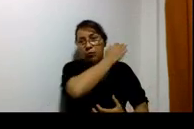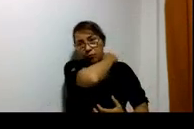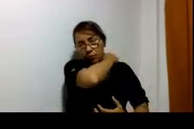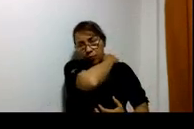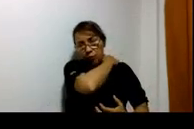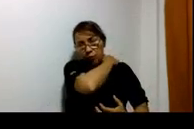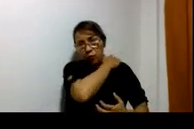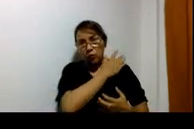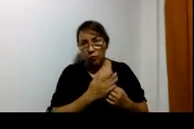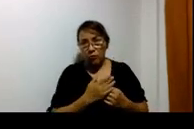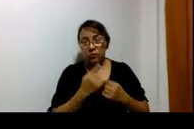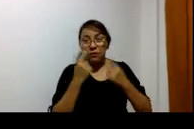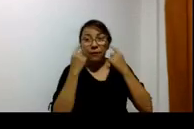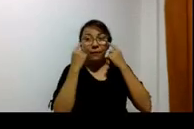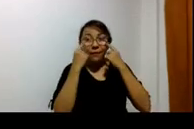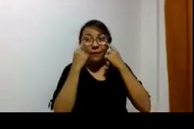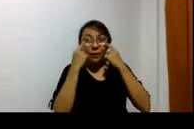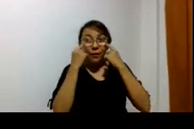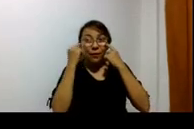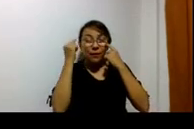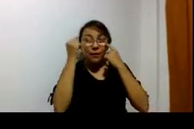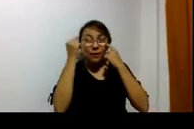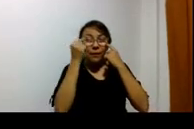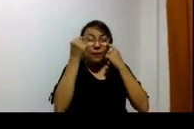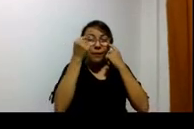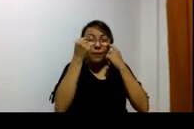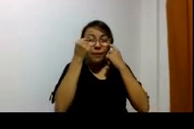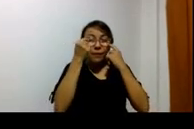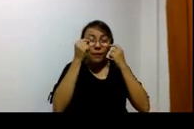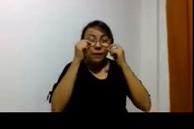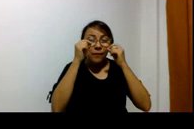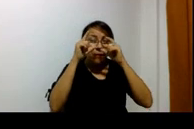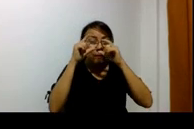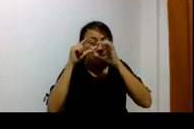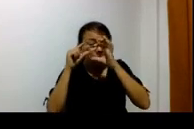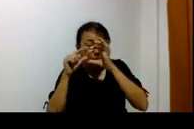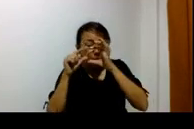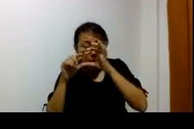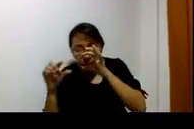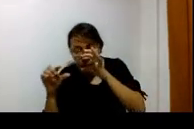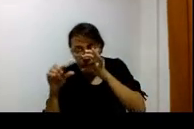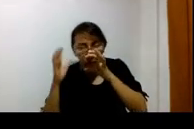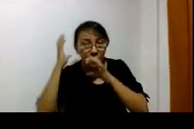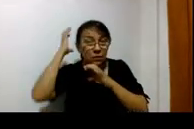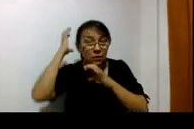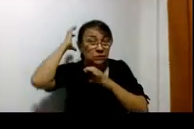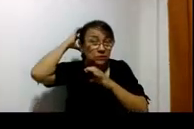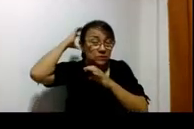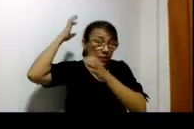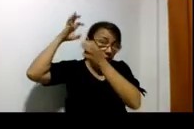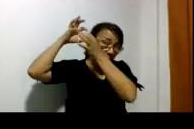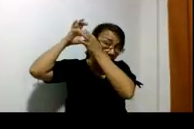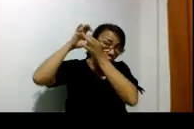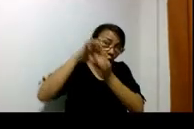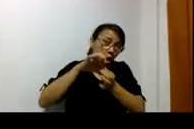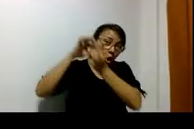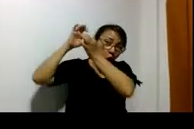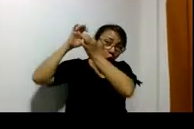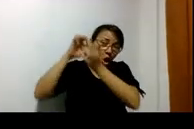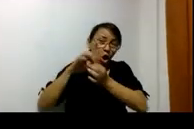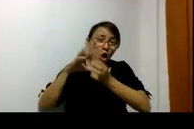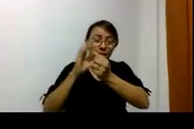el reflejo pupilar que nos va a ayudar también a dar una alerta sobre el estado cerebral del paciente y la presión